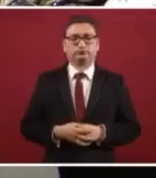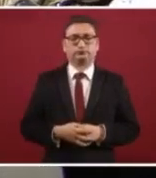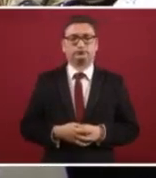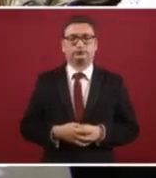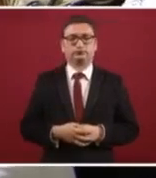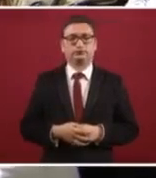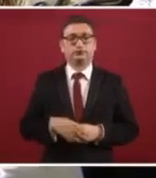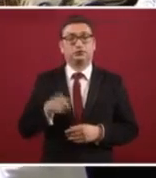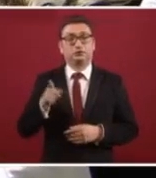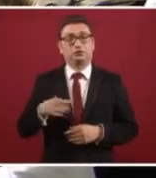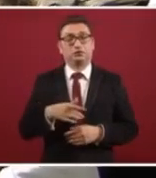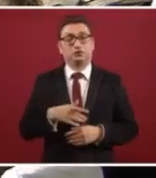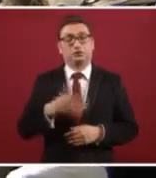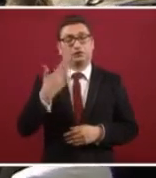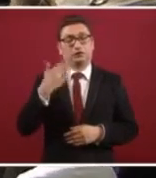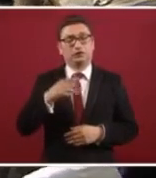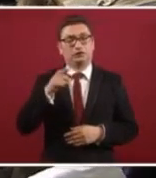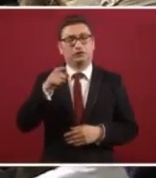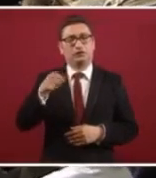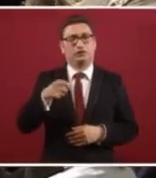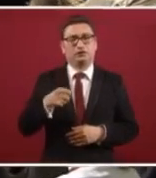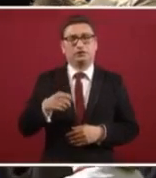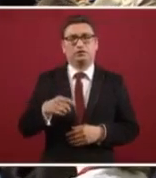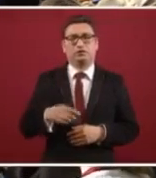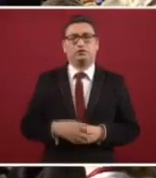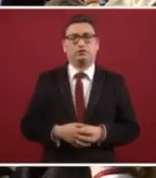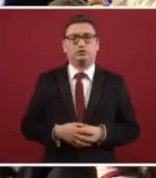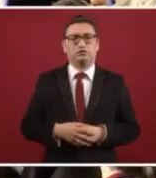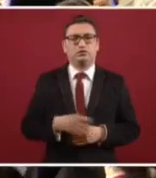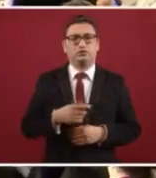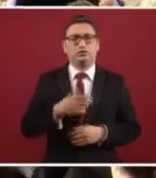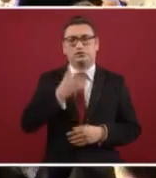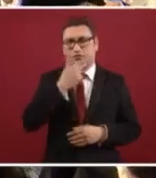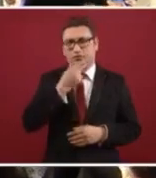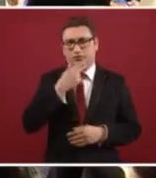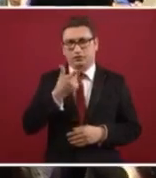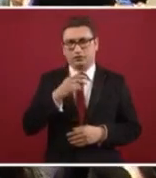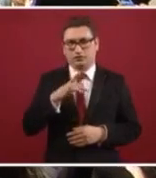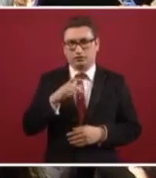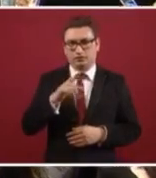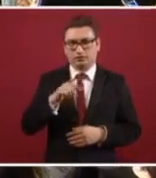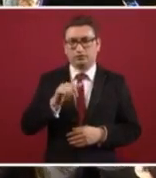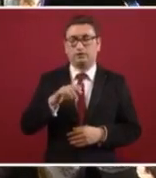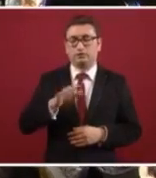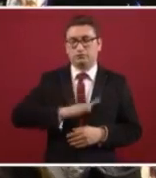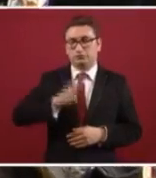costó la vida al señor garza sada